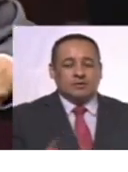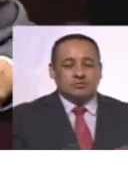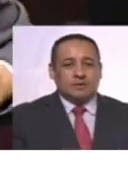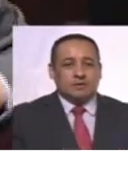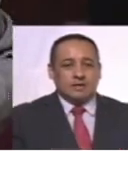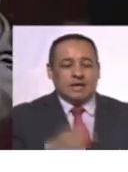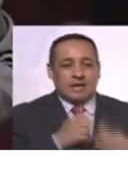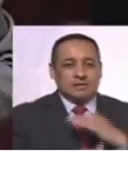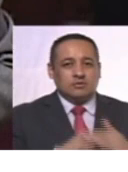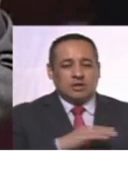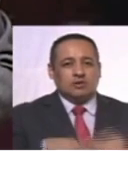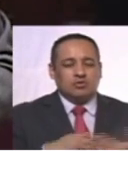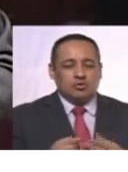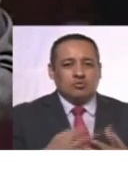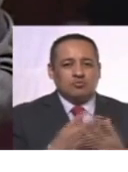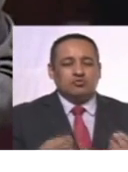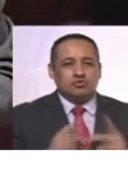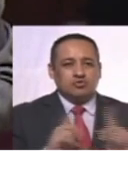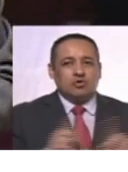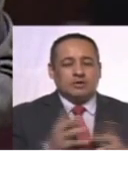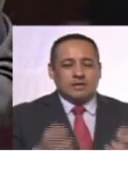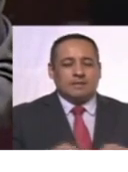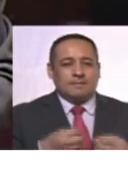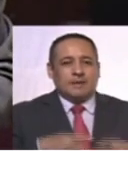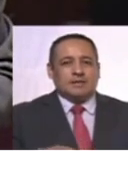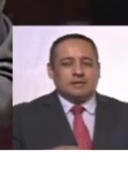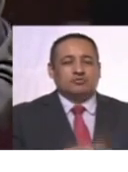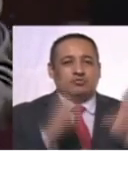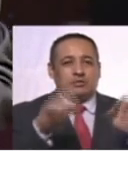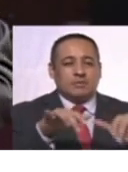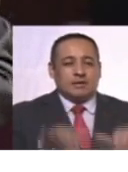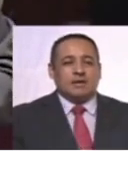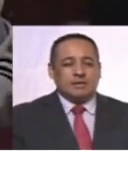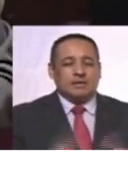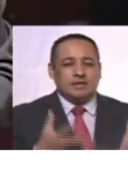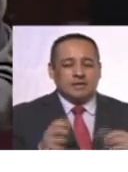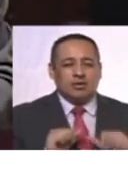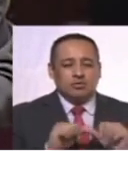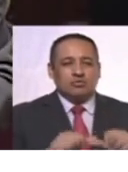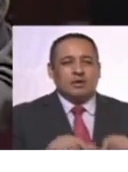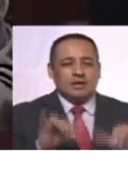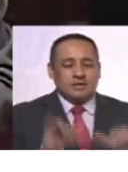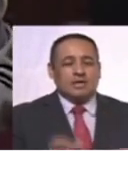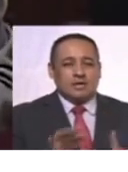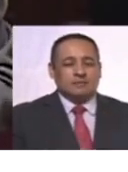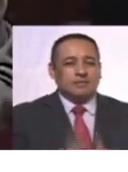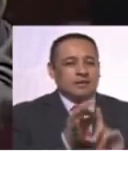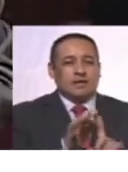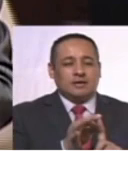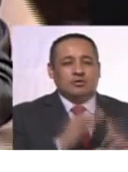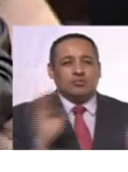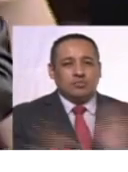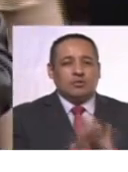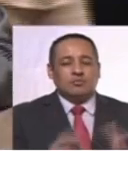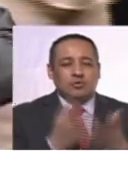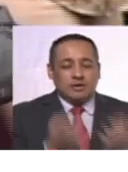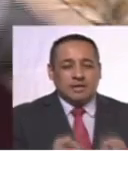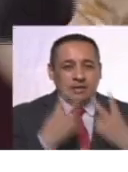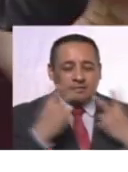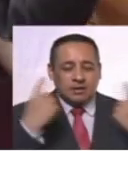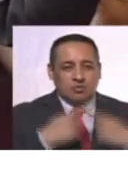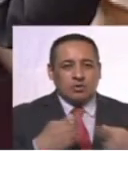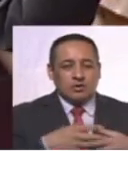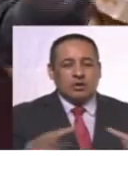interna, a muchos no quieren perder el status quo. ¿Quieren conservar qué? ¿Los privilegios? ¿Quieren conservar